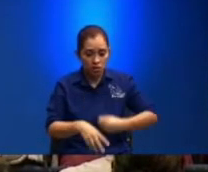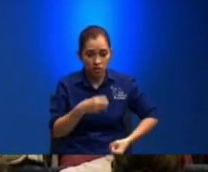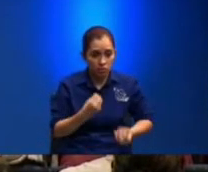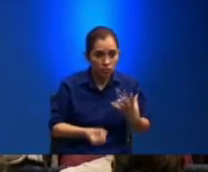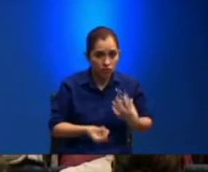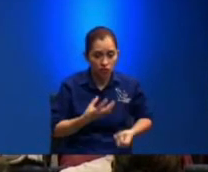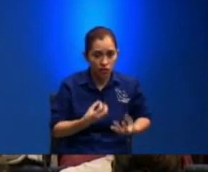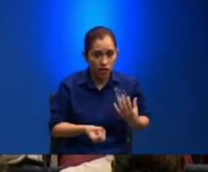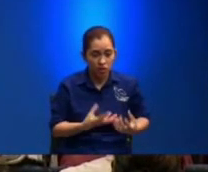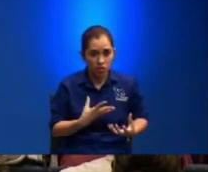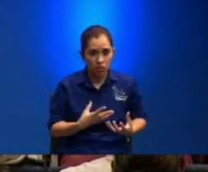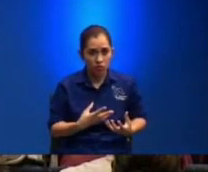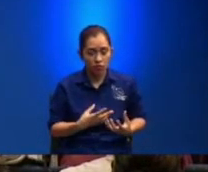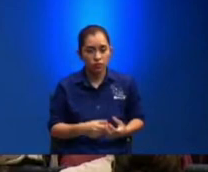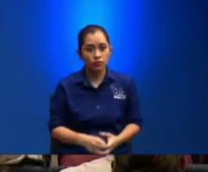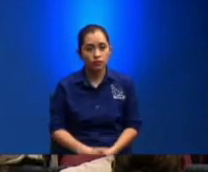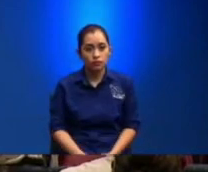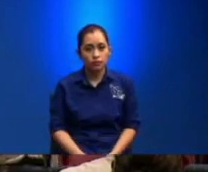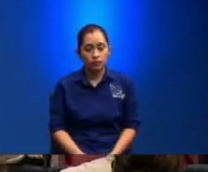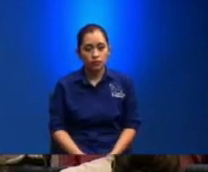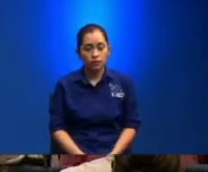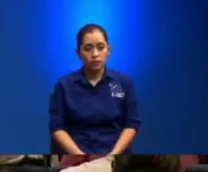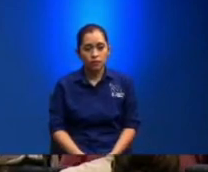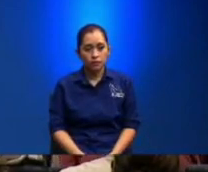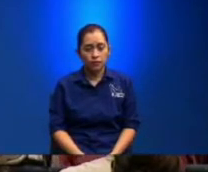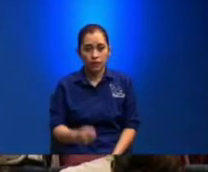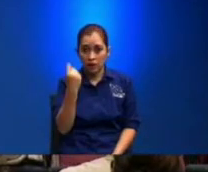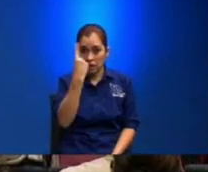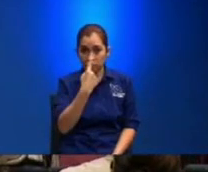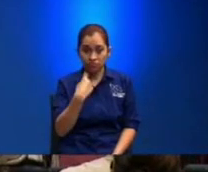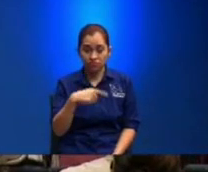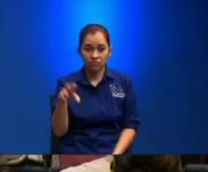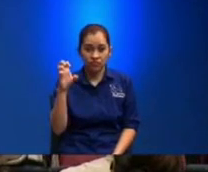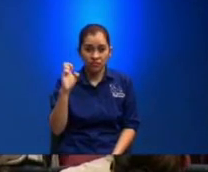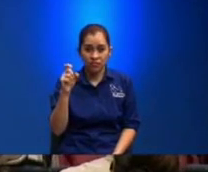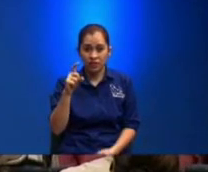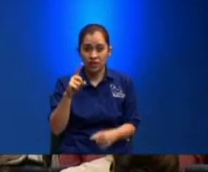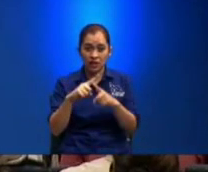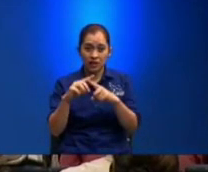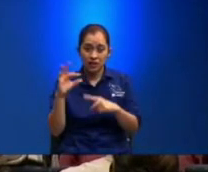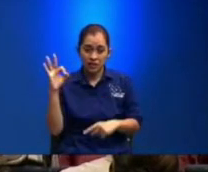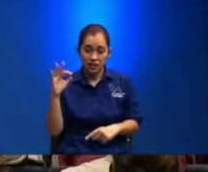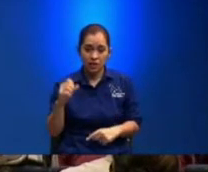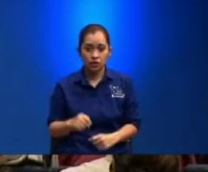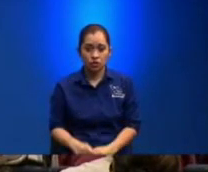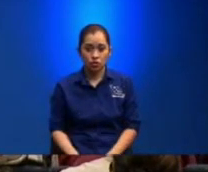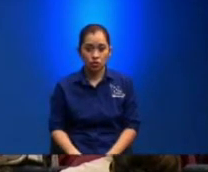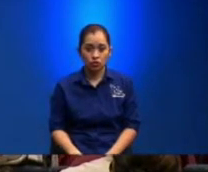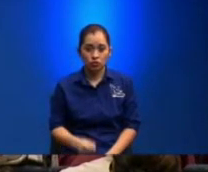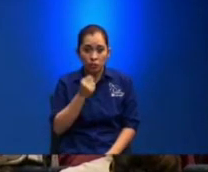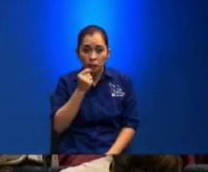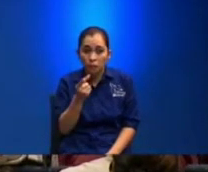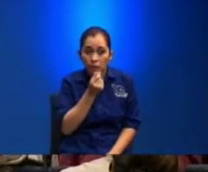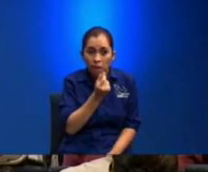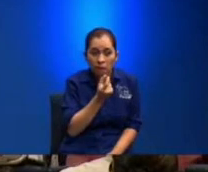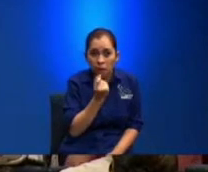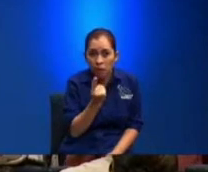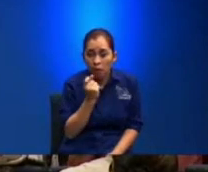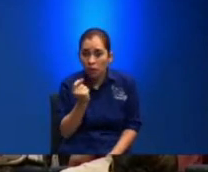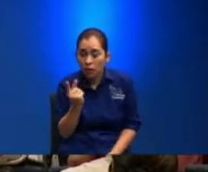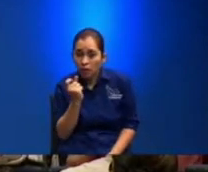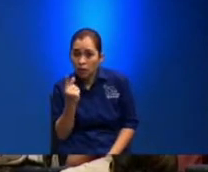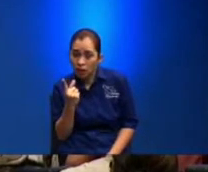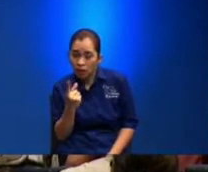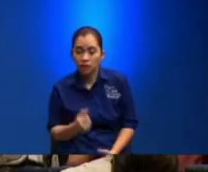puede ser el sexo ilícito como puede ser la murmuración la chismografía verdad que